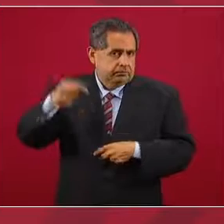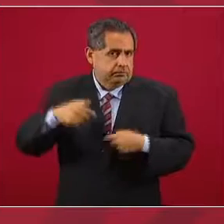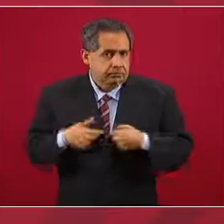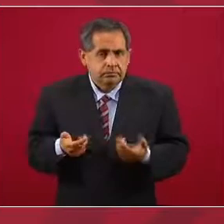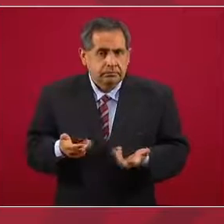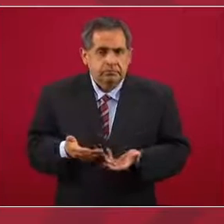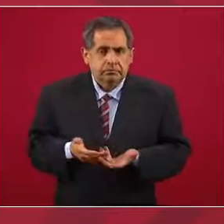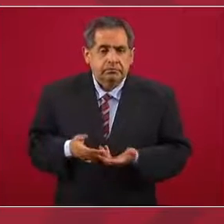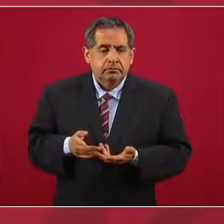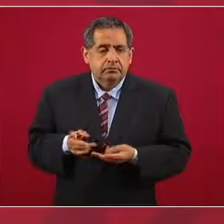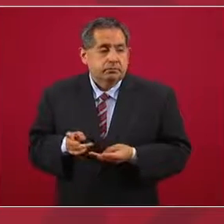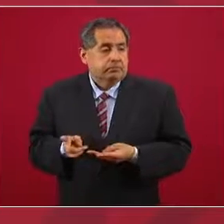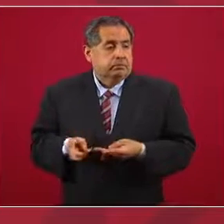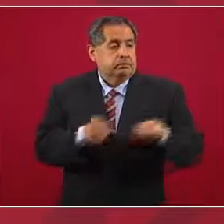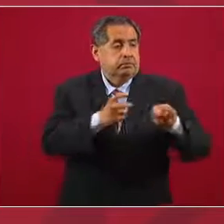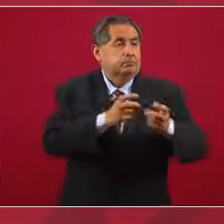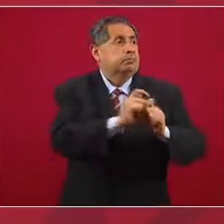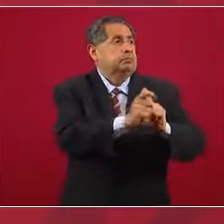y resulta que